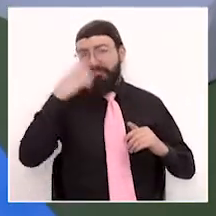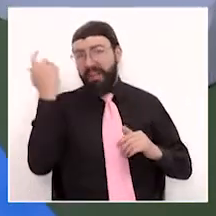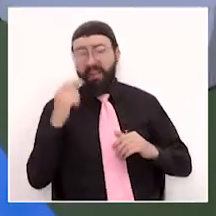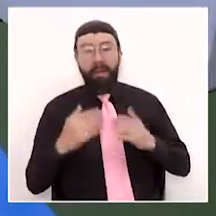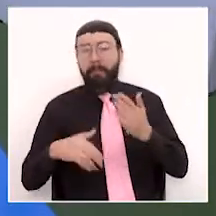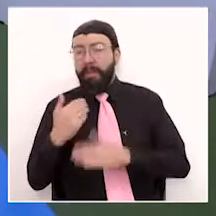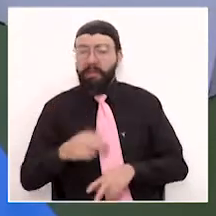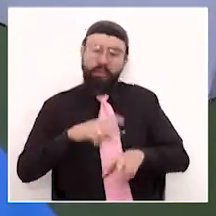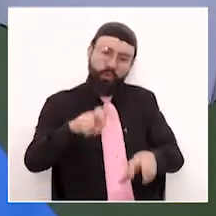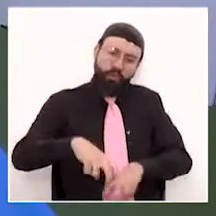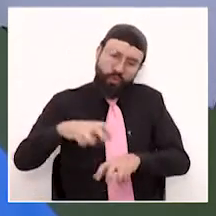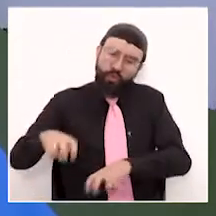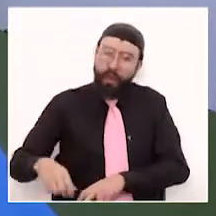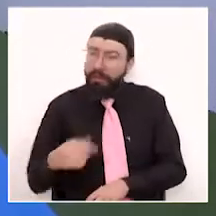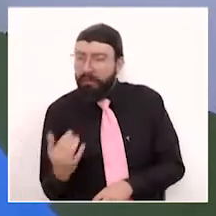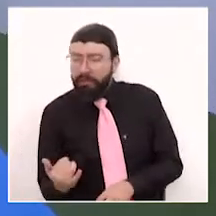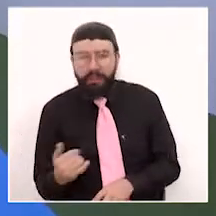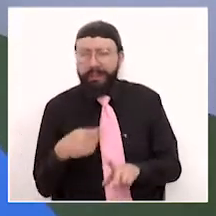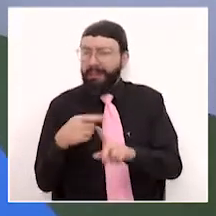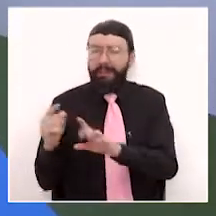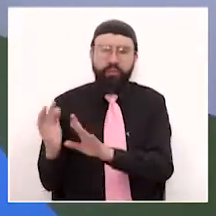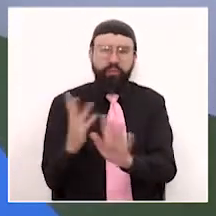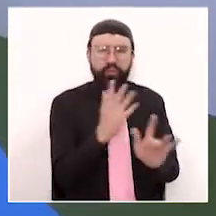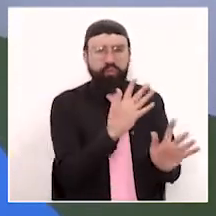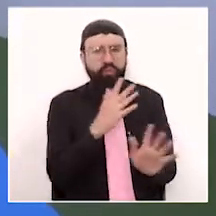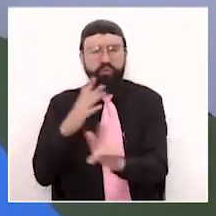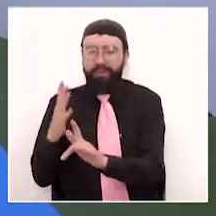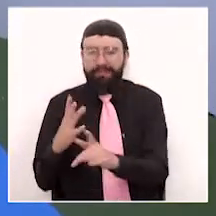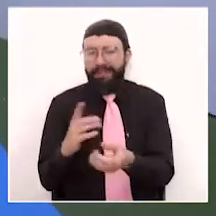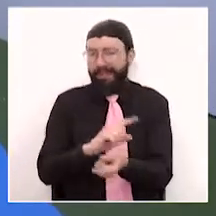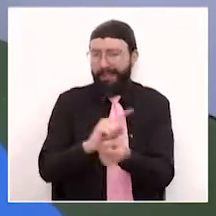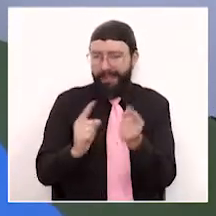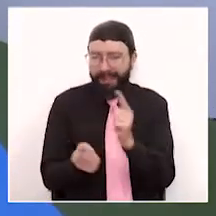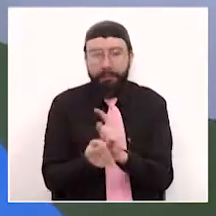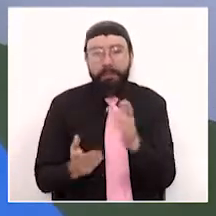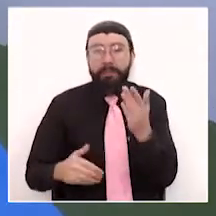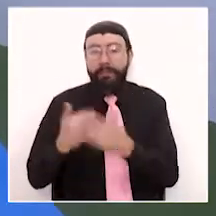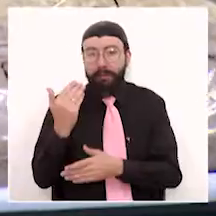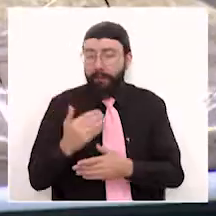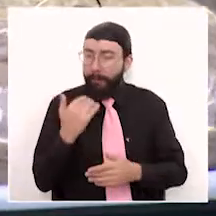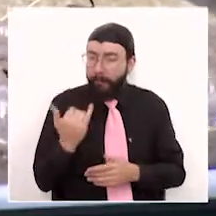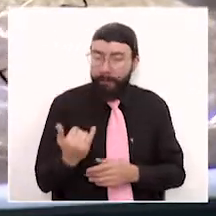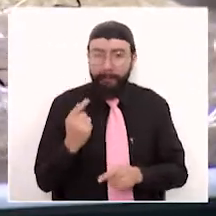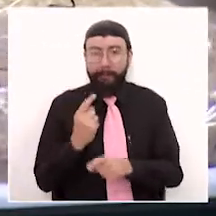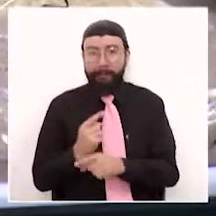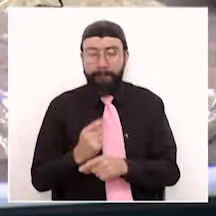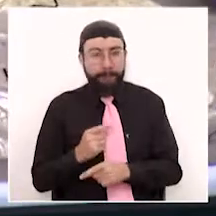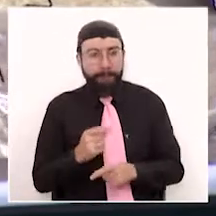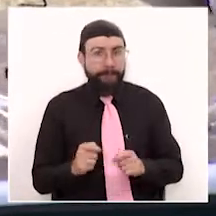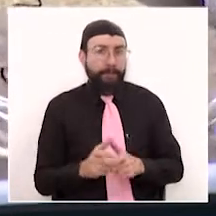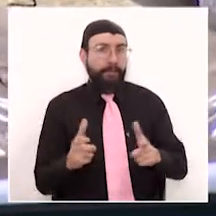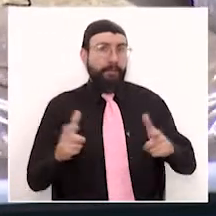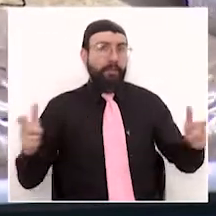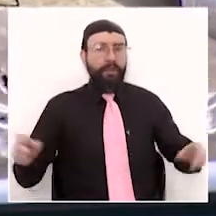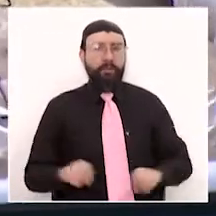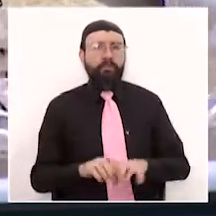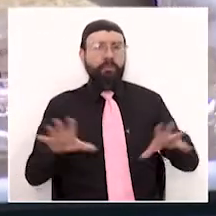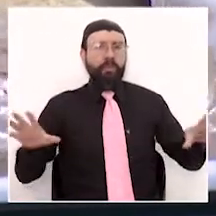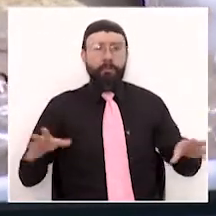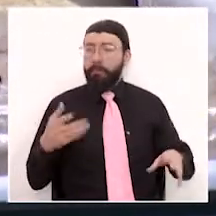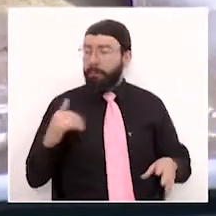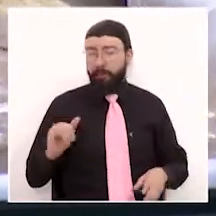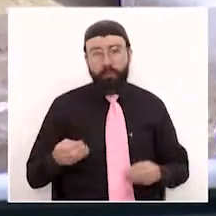de, sí, todos los trigos, ya empezar a que sea, pues, mucho más masivo. Y entonces, pues, ya con